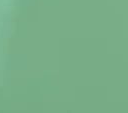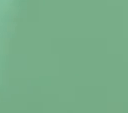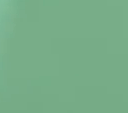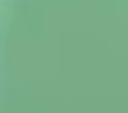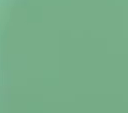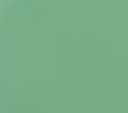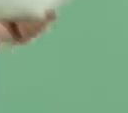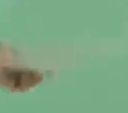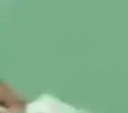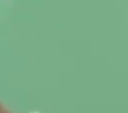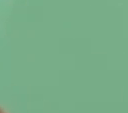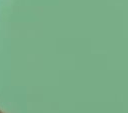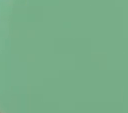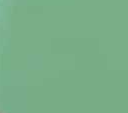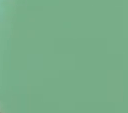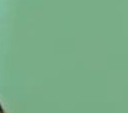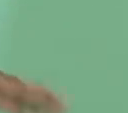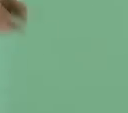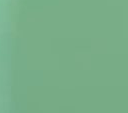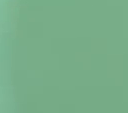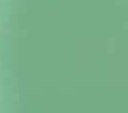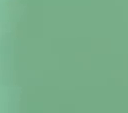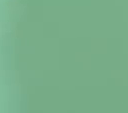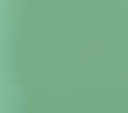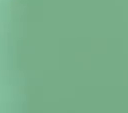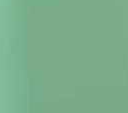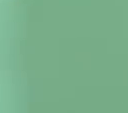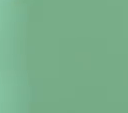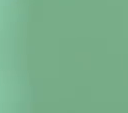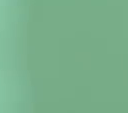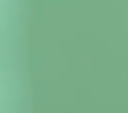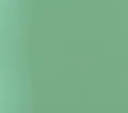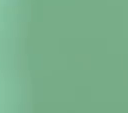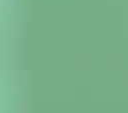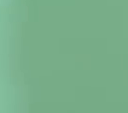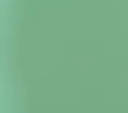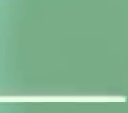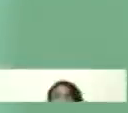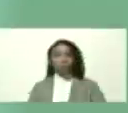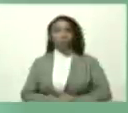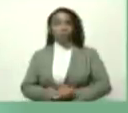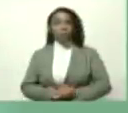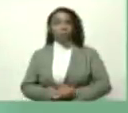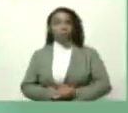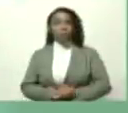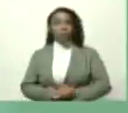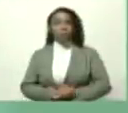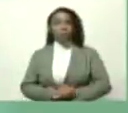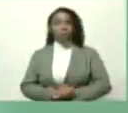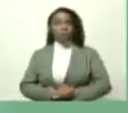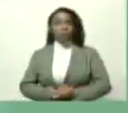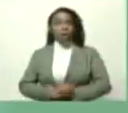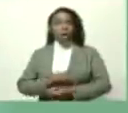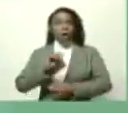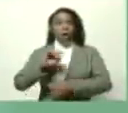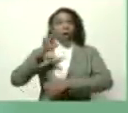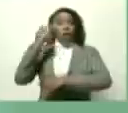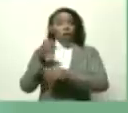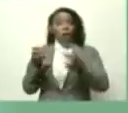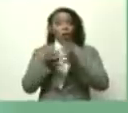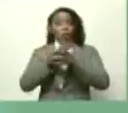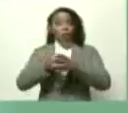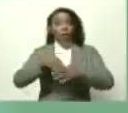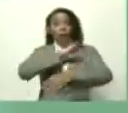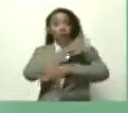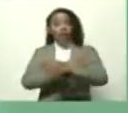1. Solo que la habilidad de nuestra Fuerza Armada Nacional Bolivariana y de nuestra Policía Nacional logró